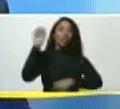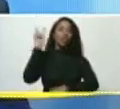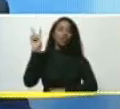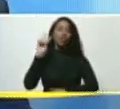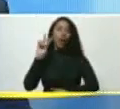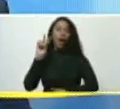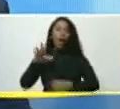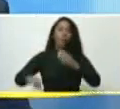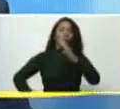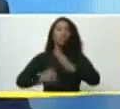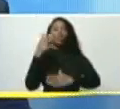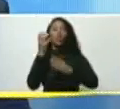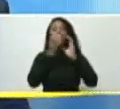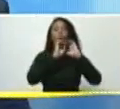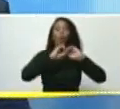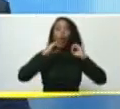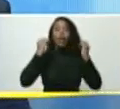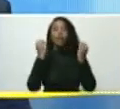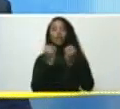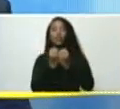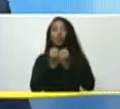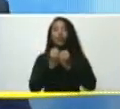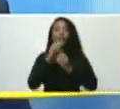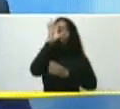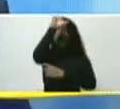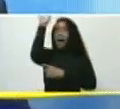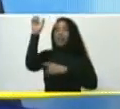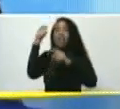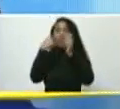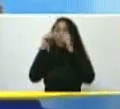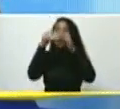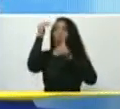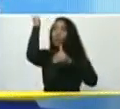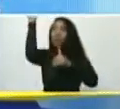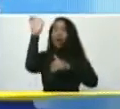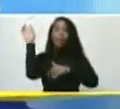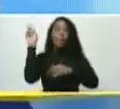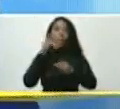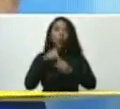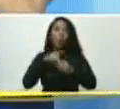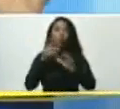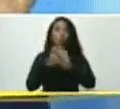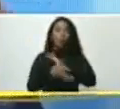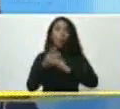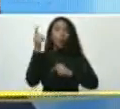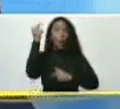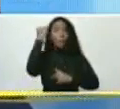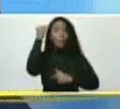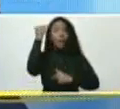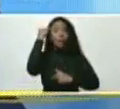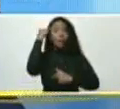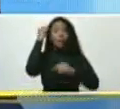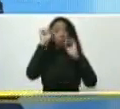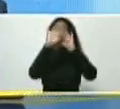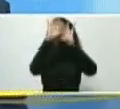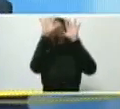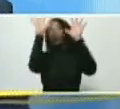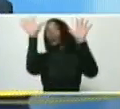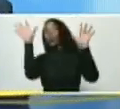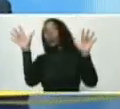de la Organización de Países Exportadores de Petróleo y una de las mentes más brillantes que tuvo Venezuela en el siglo XX, Juan Pablo Pérez Alfonso.